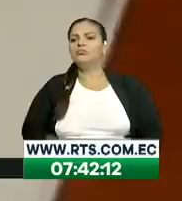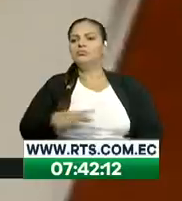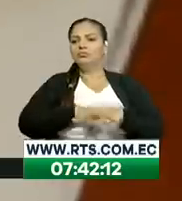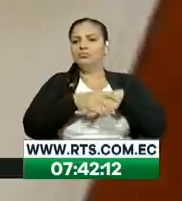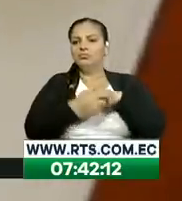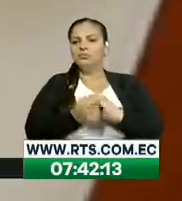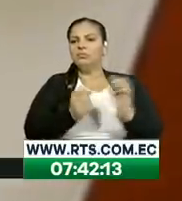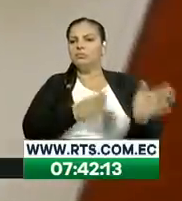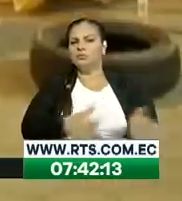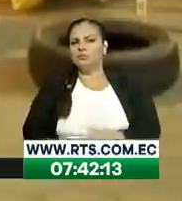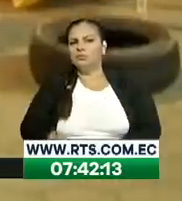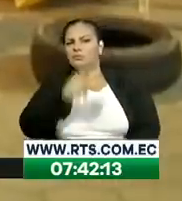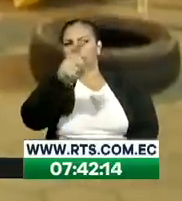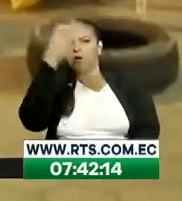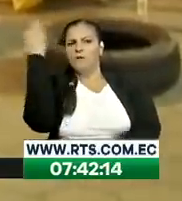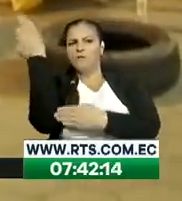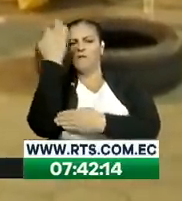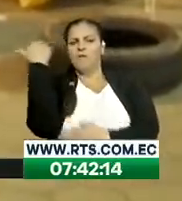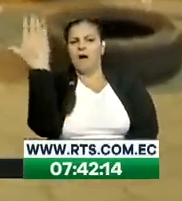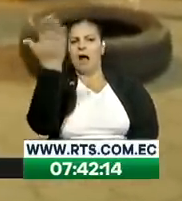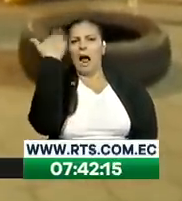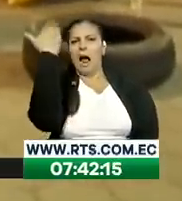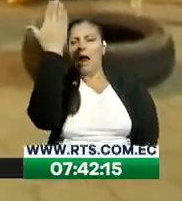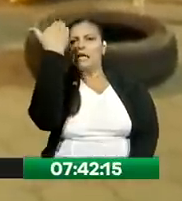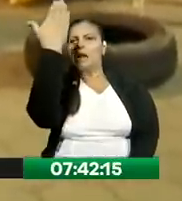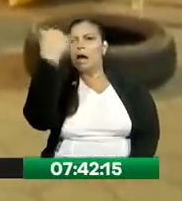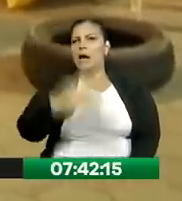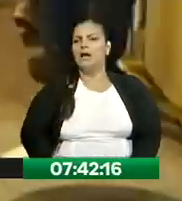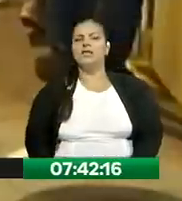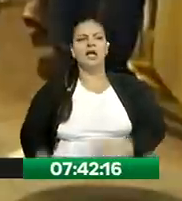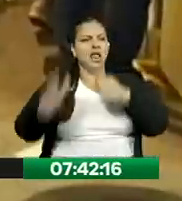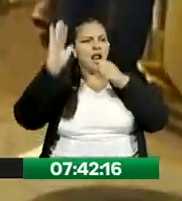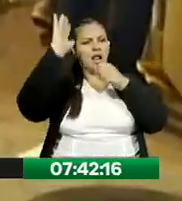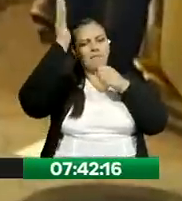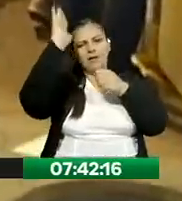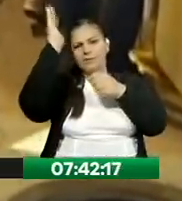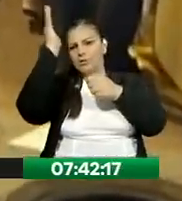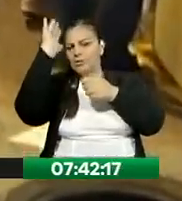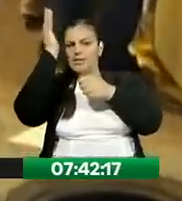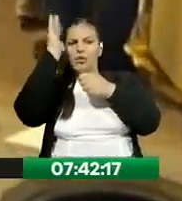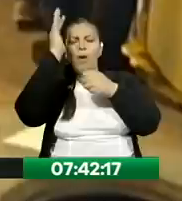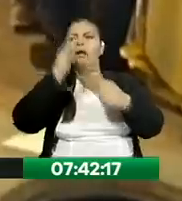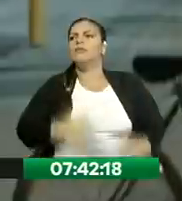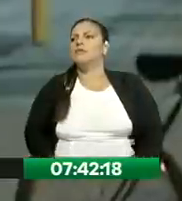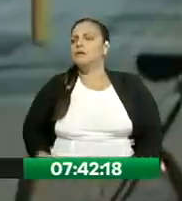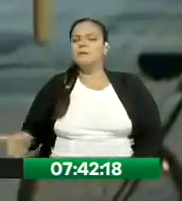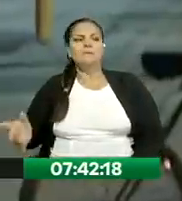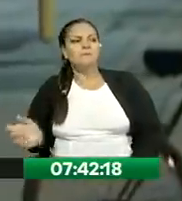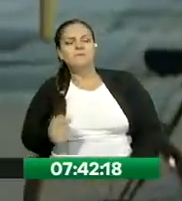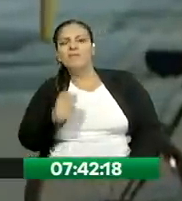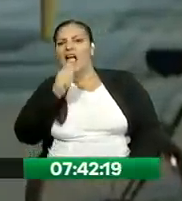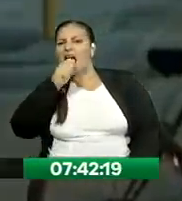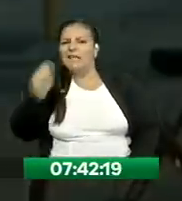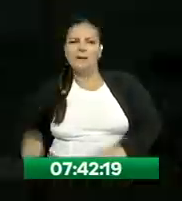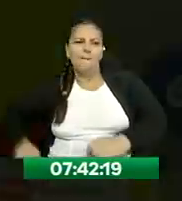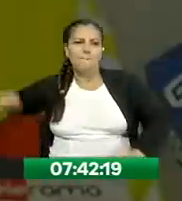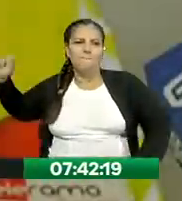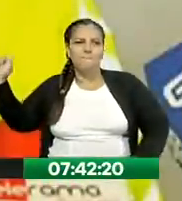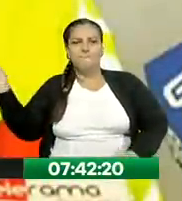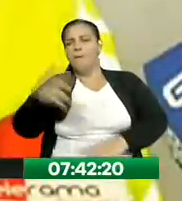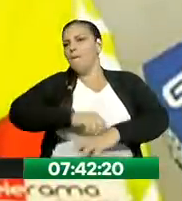dispositivos explosivos, pero al alcalde, cuando se encontraba en plena entrega de obra en el barrio La Primavera de la vía La